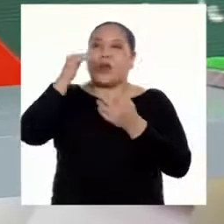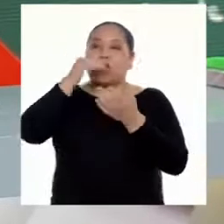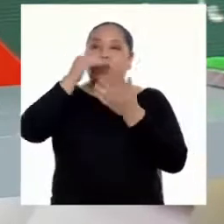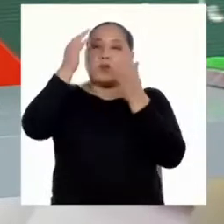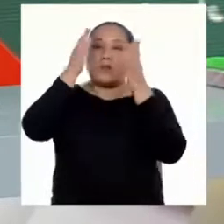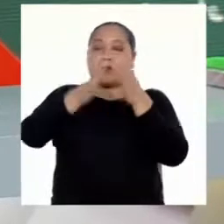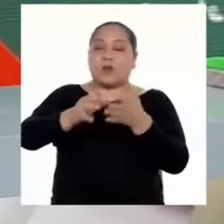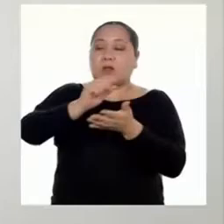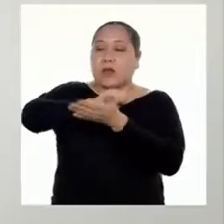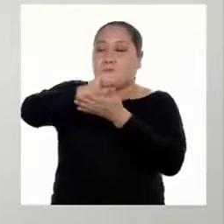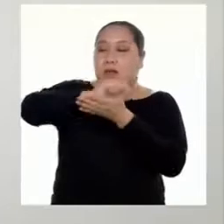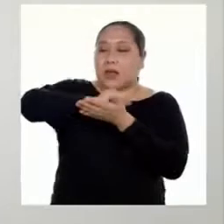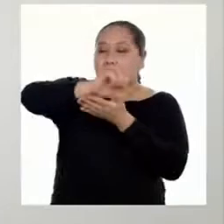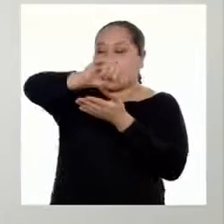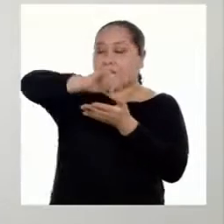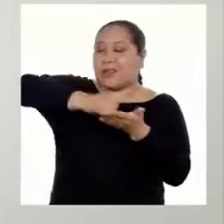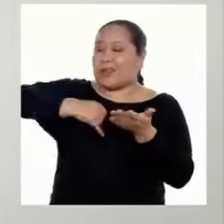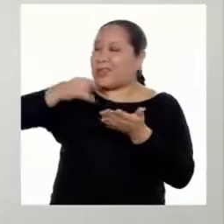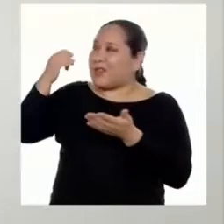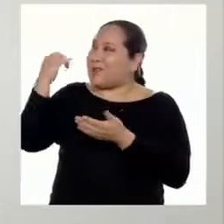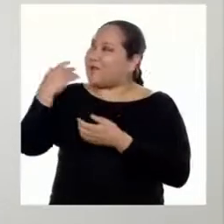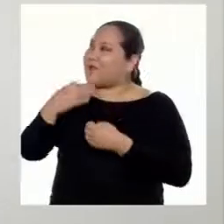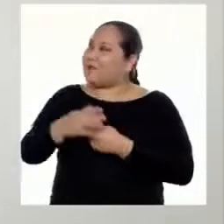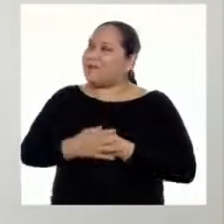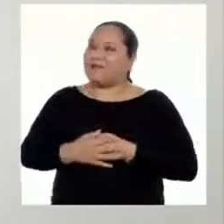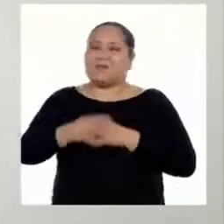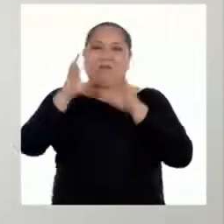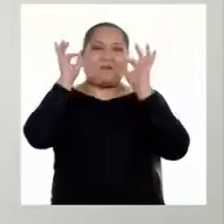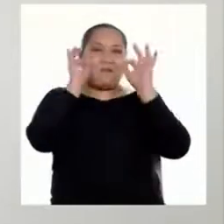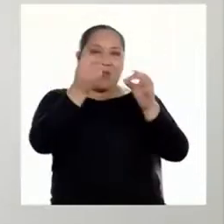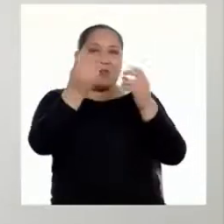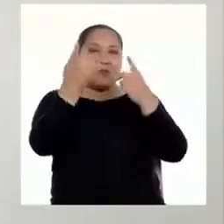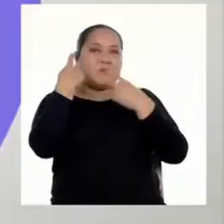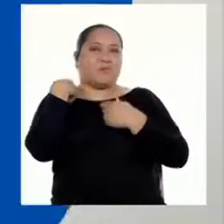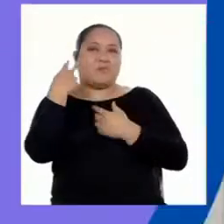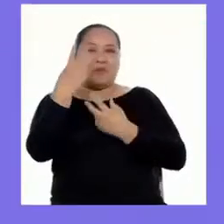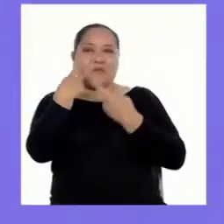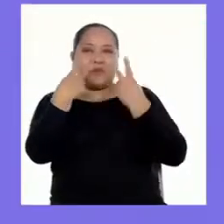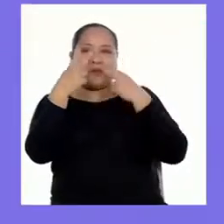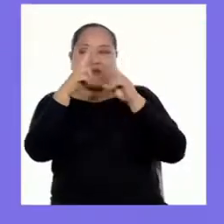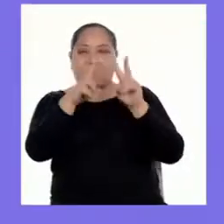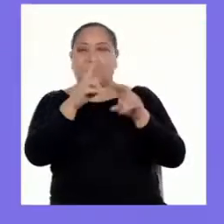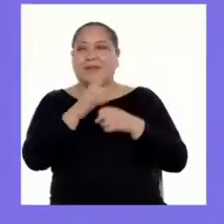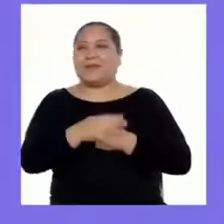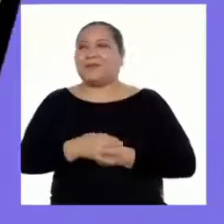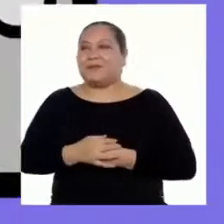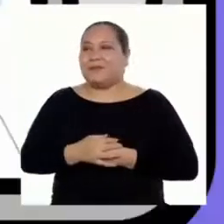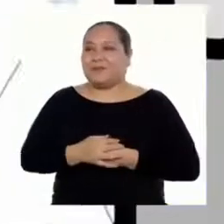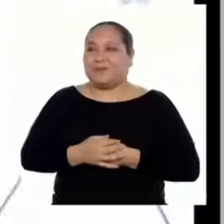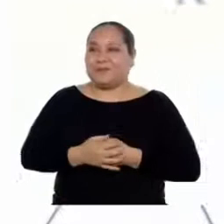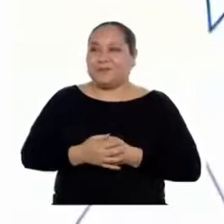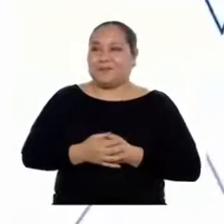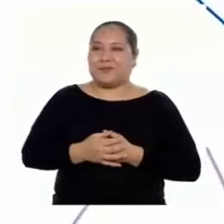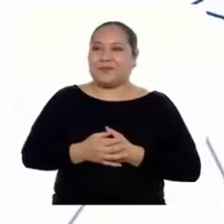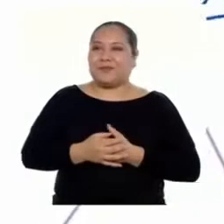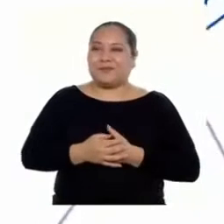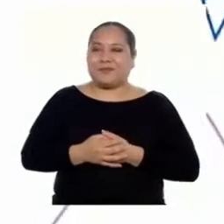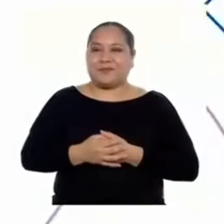estudiantes que nos han escrito al correo. ¡Excelente! Vamos a escucharlas.